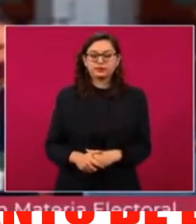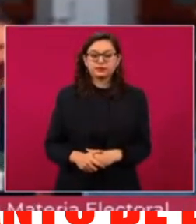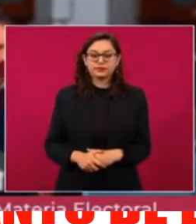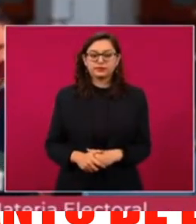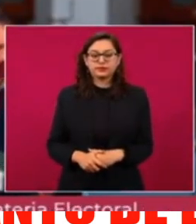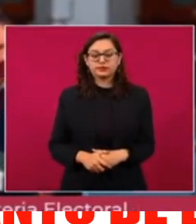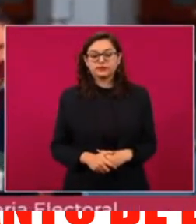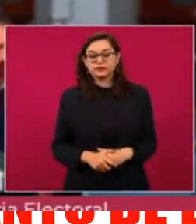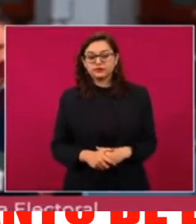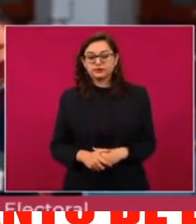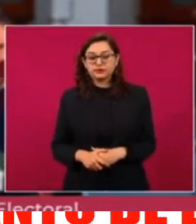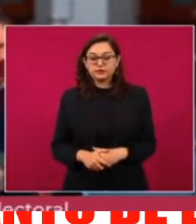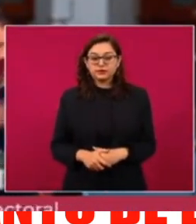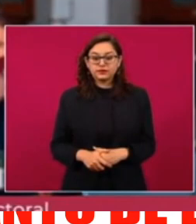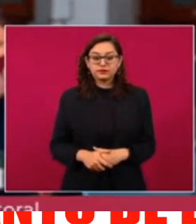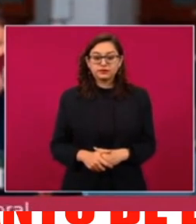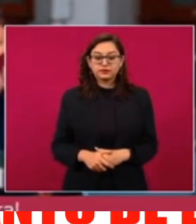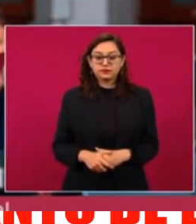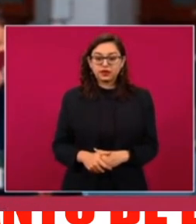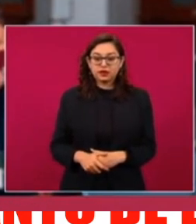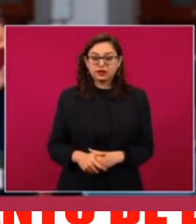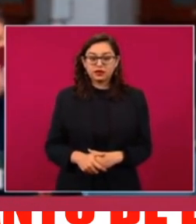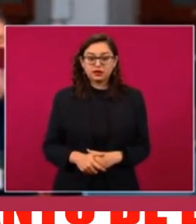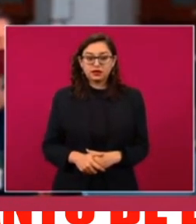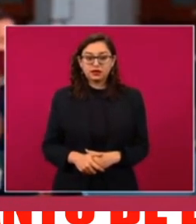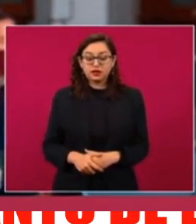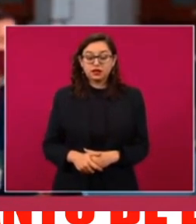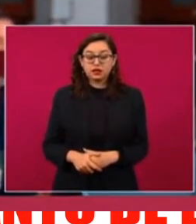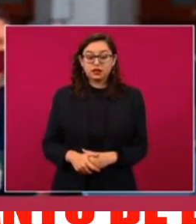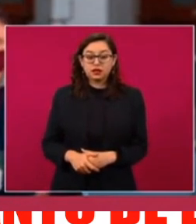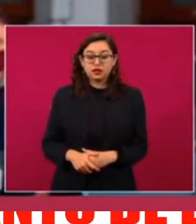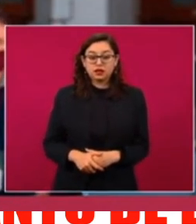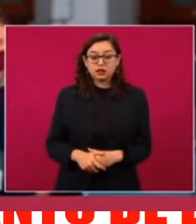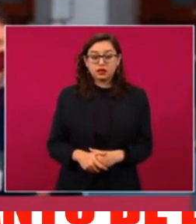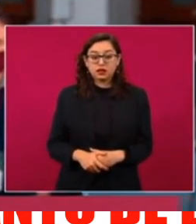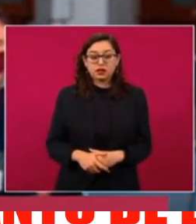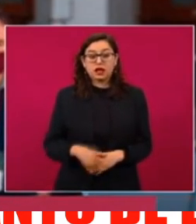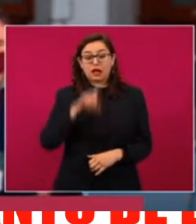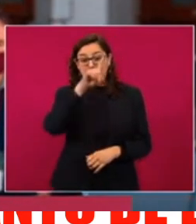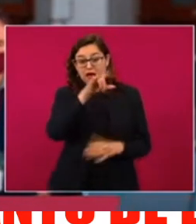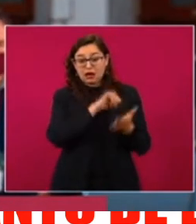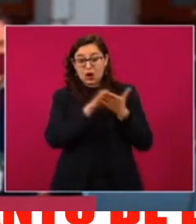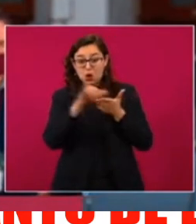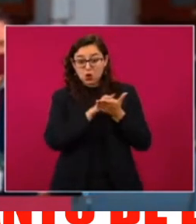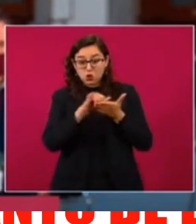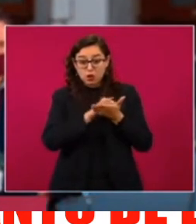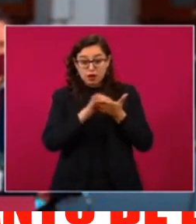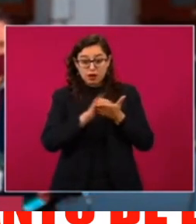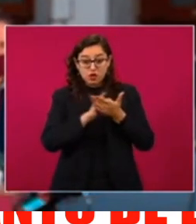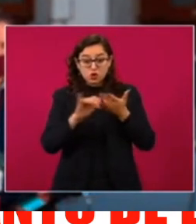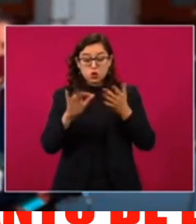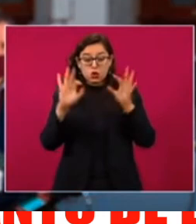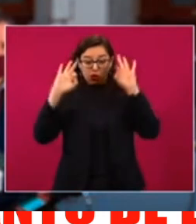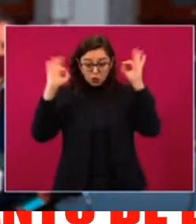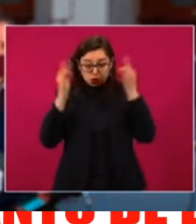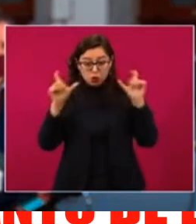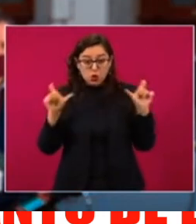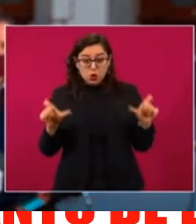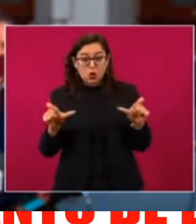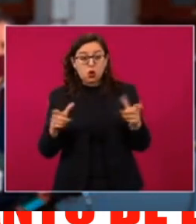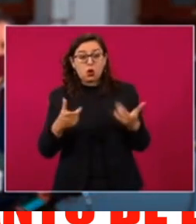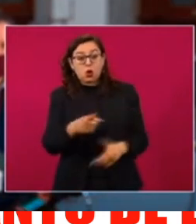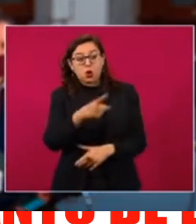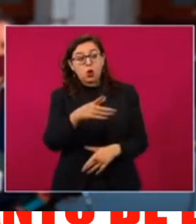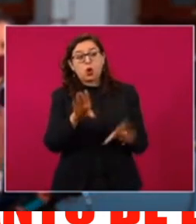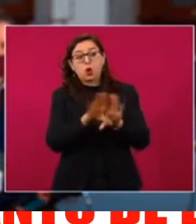Y también menciona que pues no sabe qué es lo que puede hacer y qué no puede hacer. Van a solicitar un recurso para saber